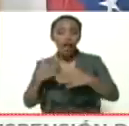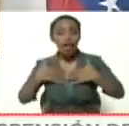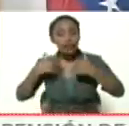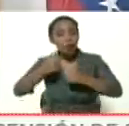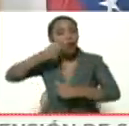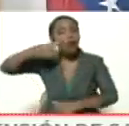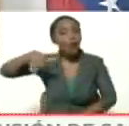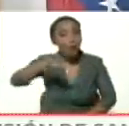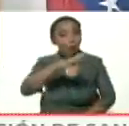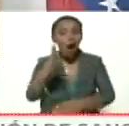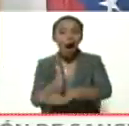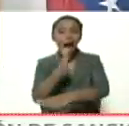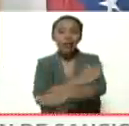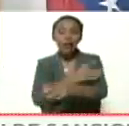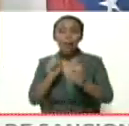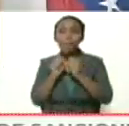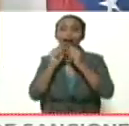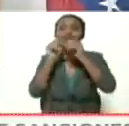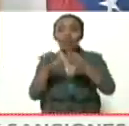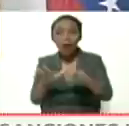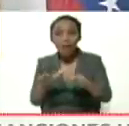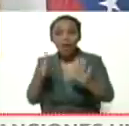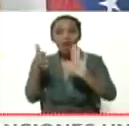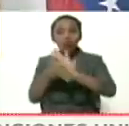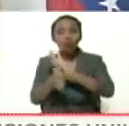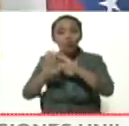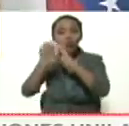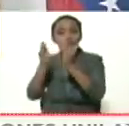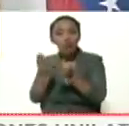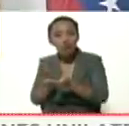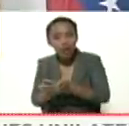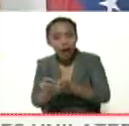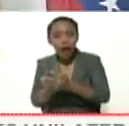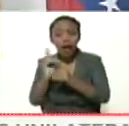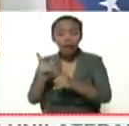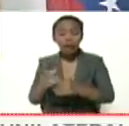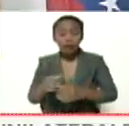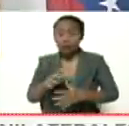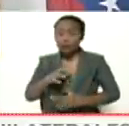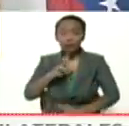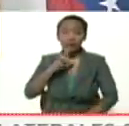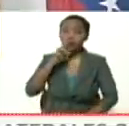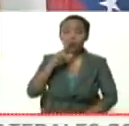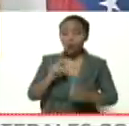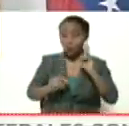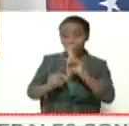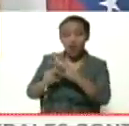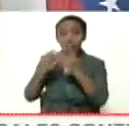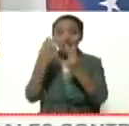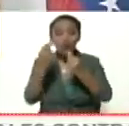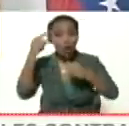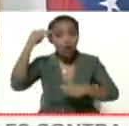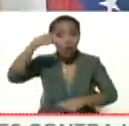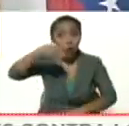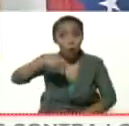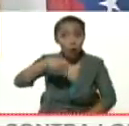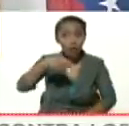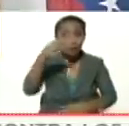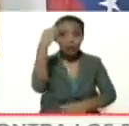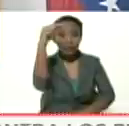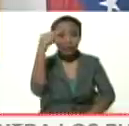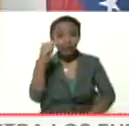nuestro pueblo ante la pandemia mundial, que es pavorosa. Ya vamos a ver los números del día de hoy a